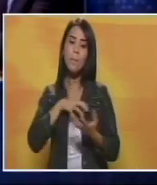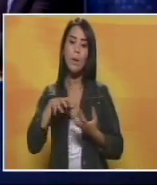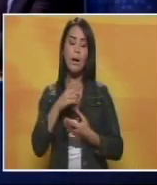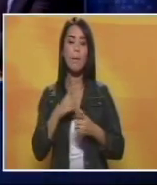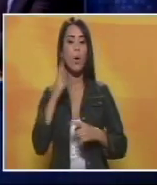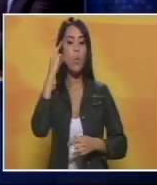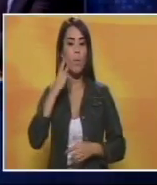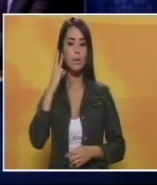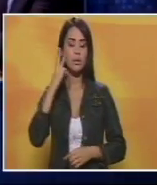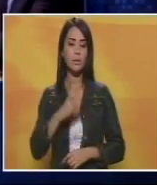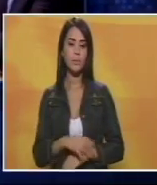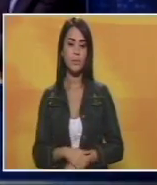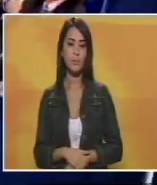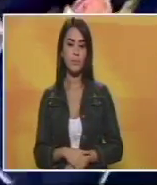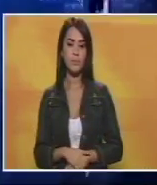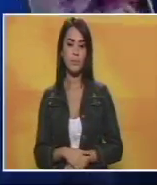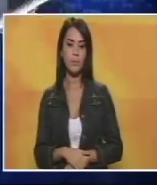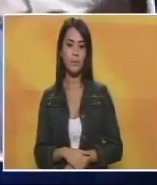con Washington.